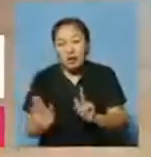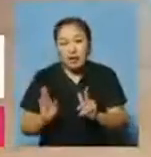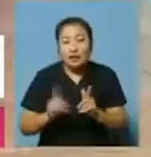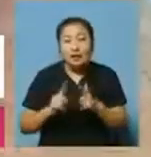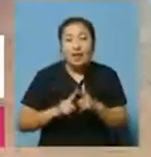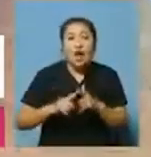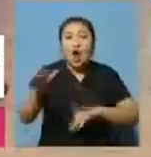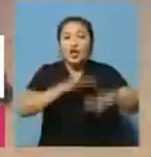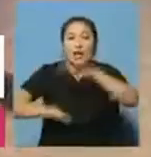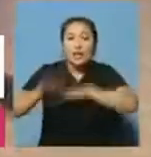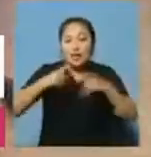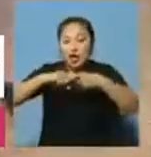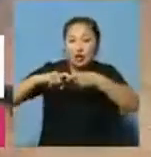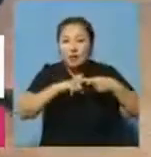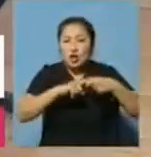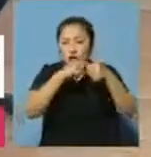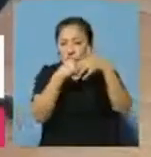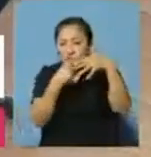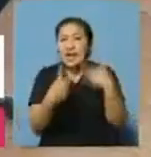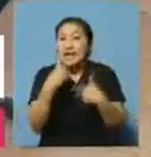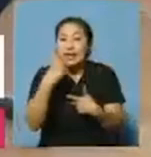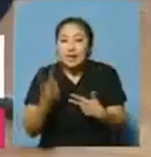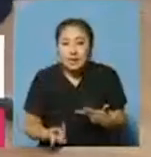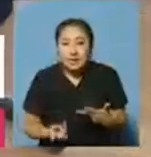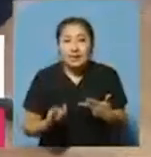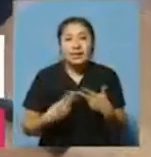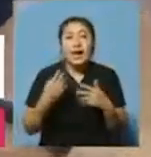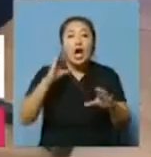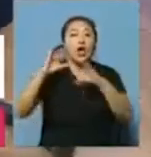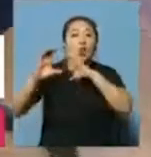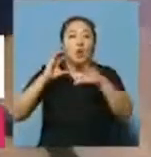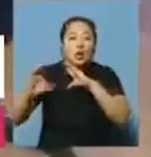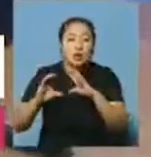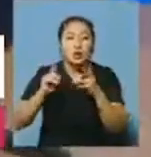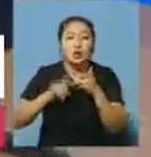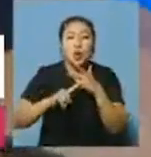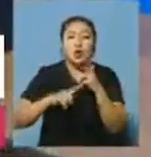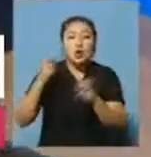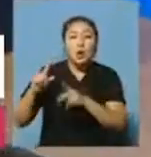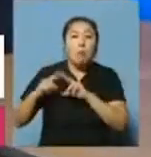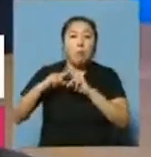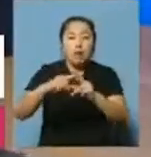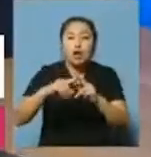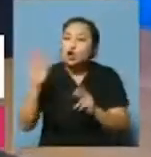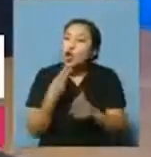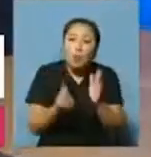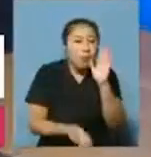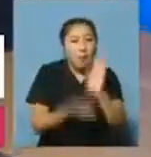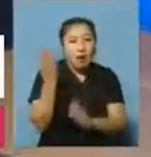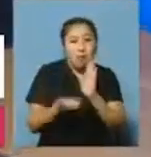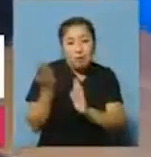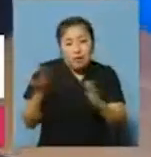nivel de logística transporte energía comunicaciones financiamiento todo es más caro